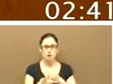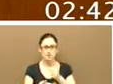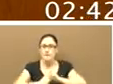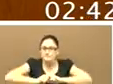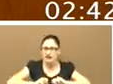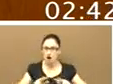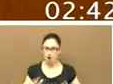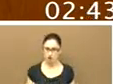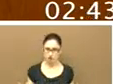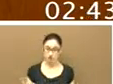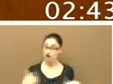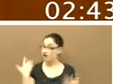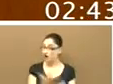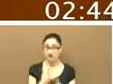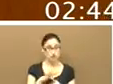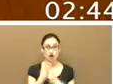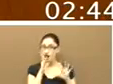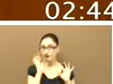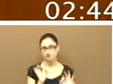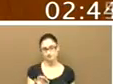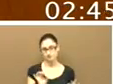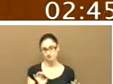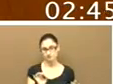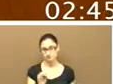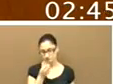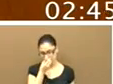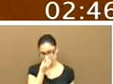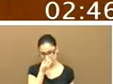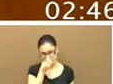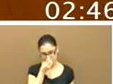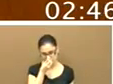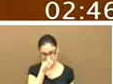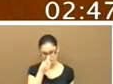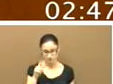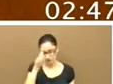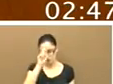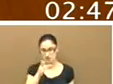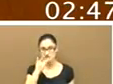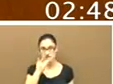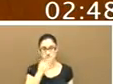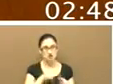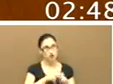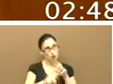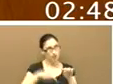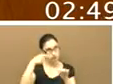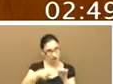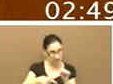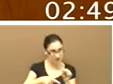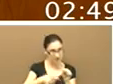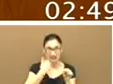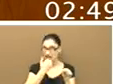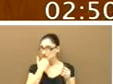de tal forma que hemos llegado a una situación actual del Estado autonómico en el que, no sé si después de los políticos, es una de las cosas que menos